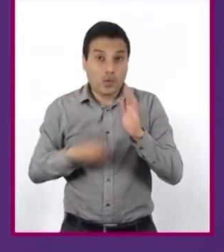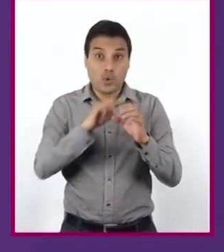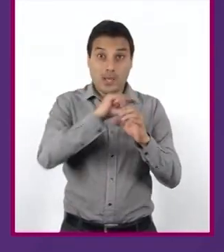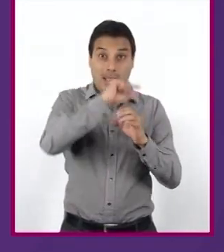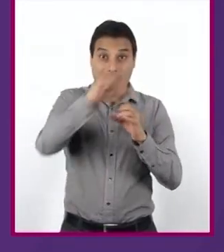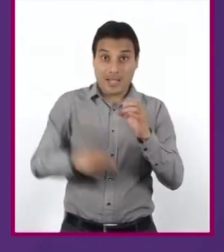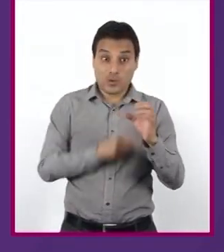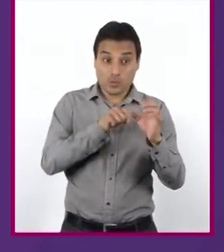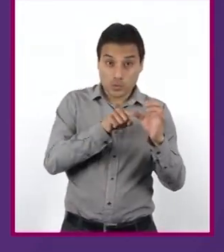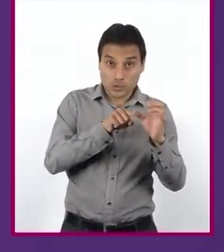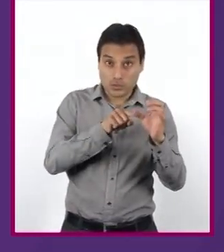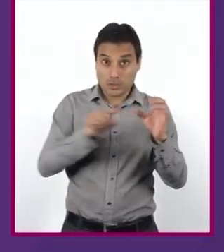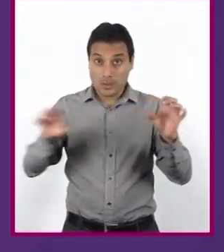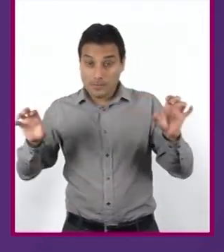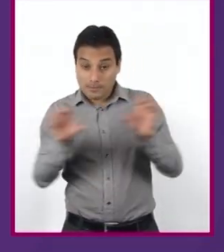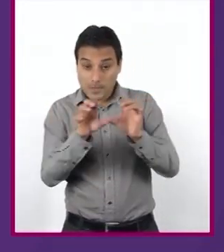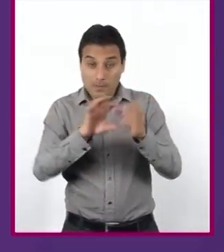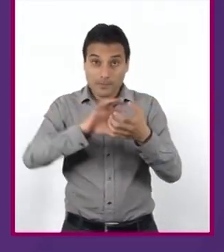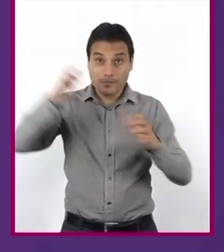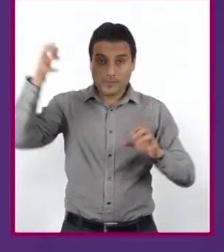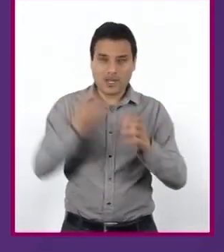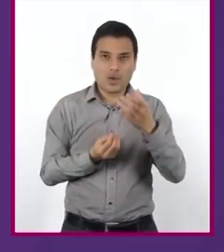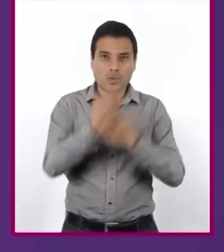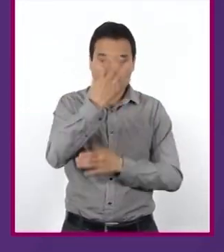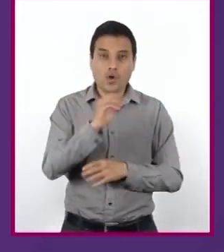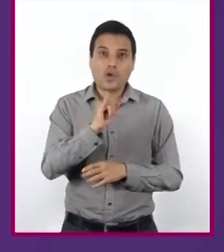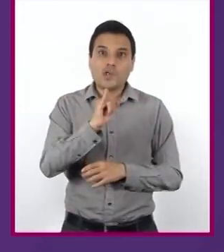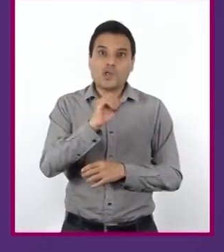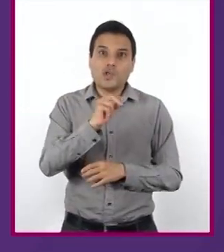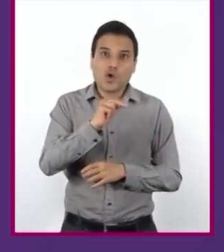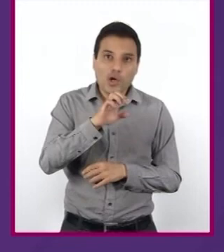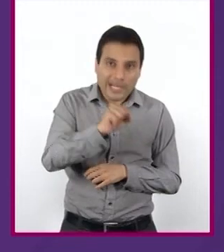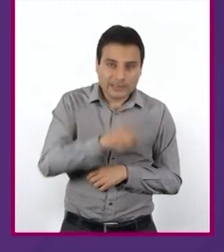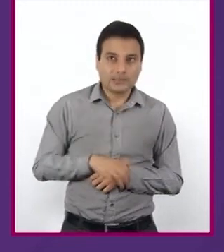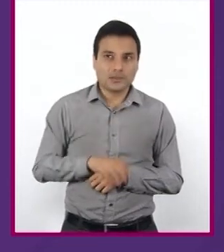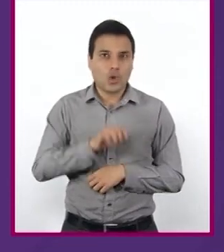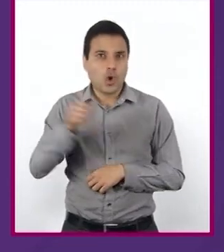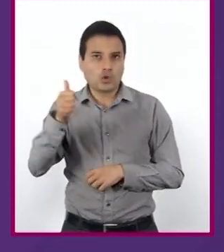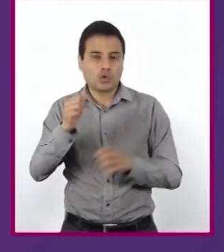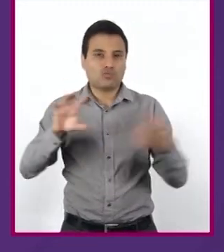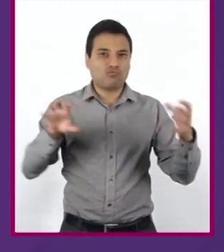forman moléculas, otros iones y algunos otros ya son estables,